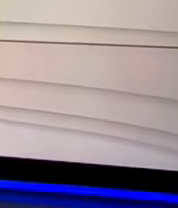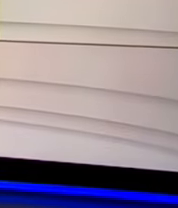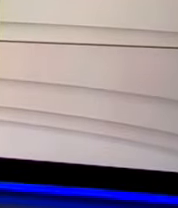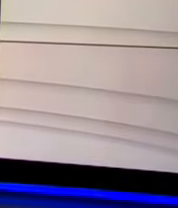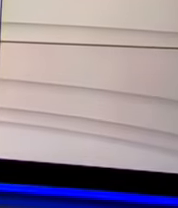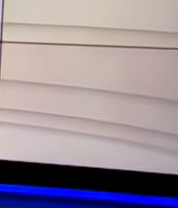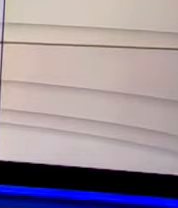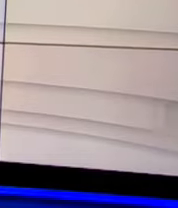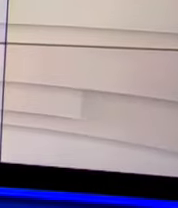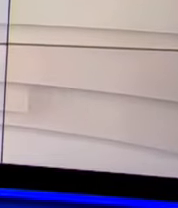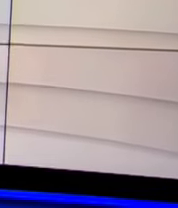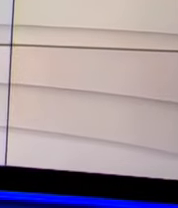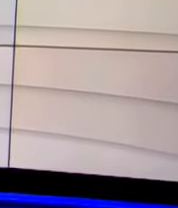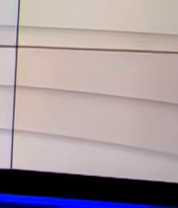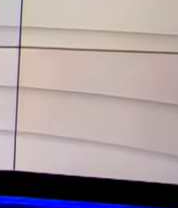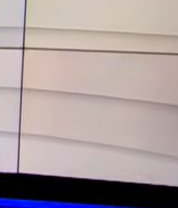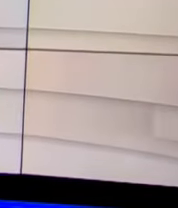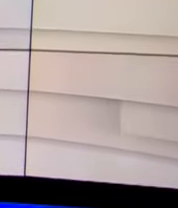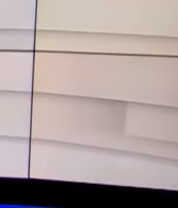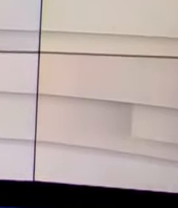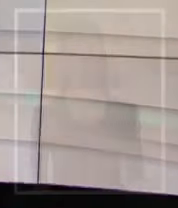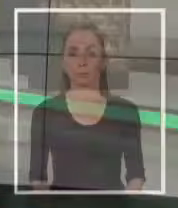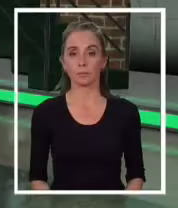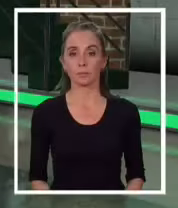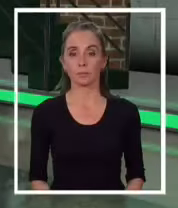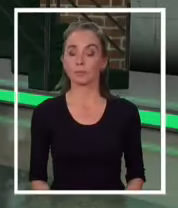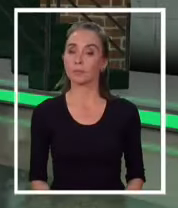Loto, nunca dejes de soñar.